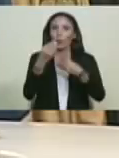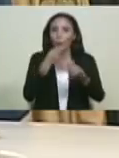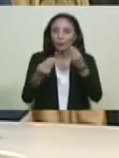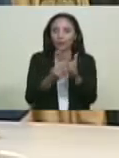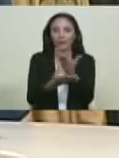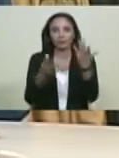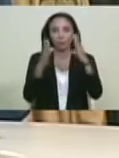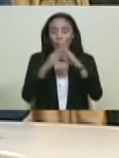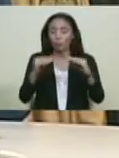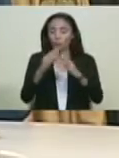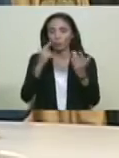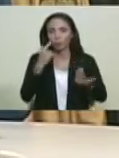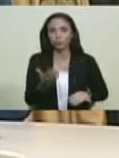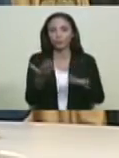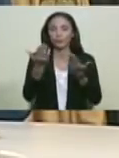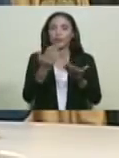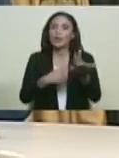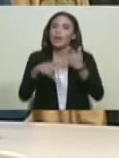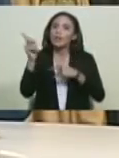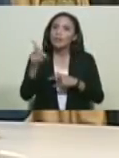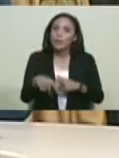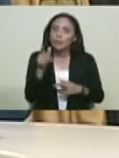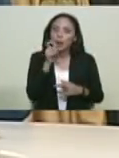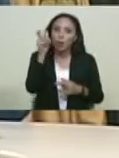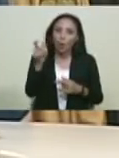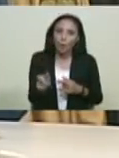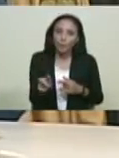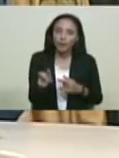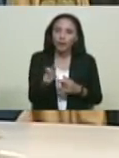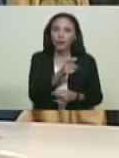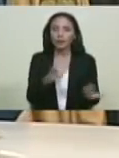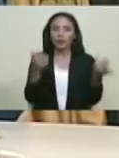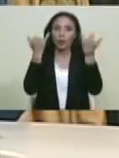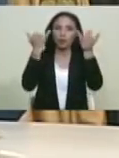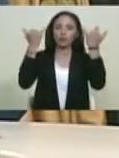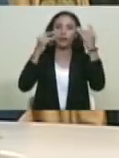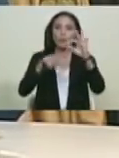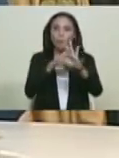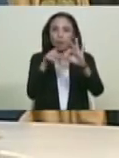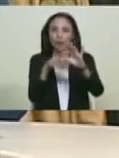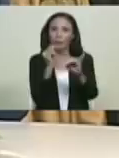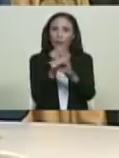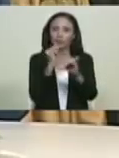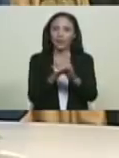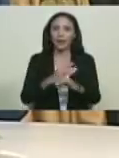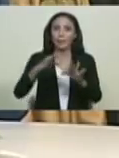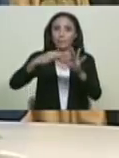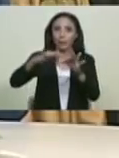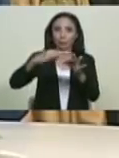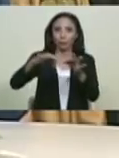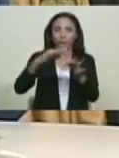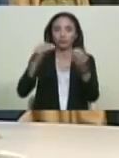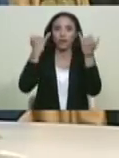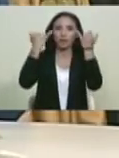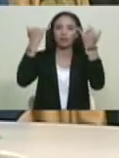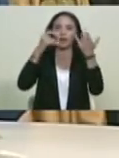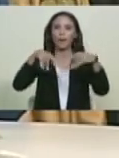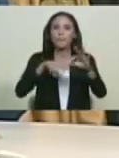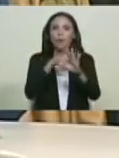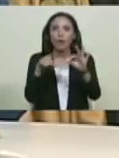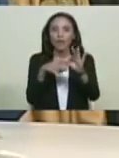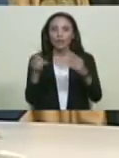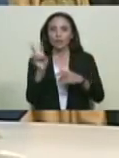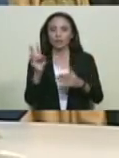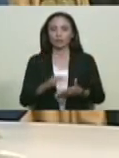y el superintendente de las cripto moneda el petró del petró de la creación venezolano el petró y